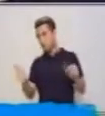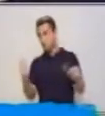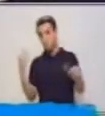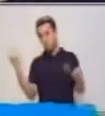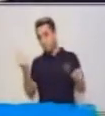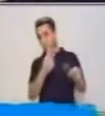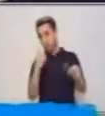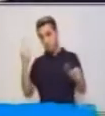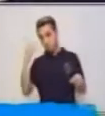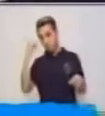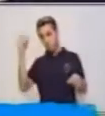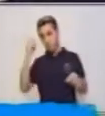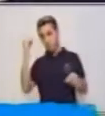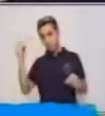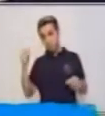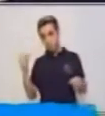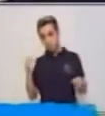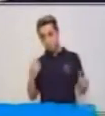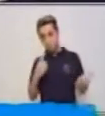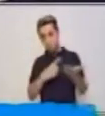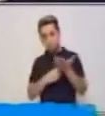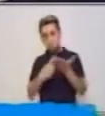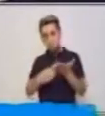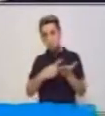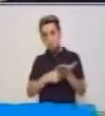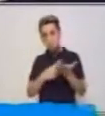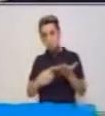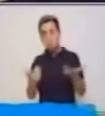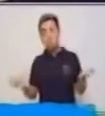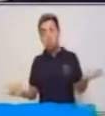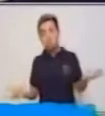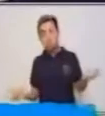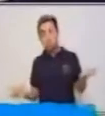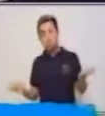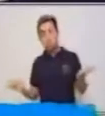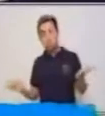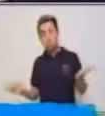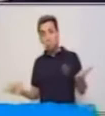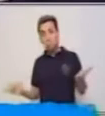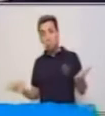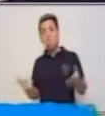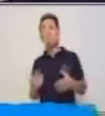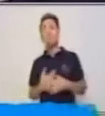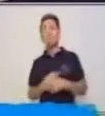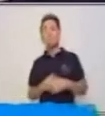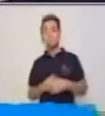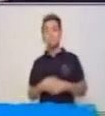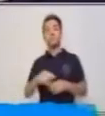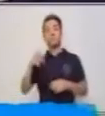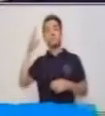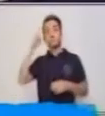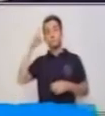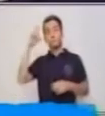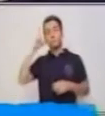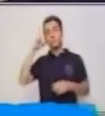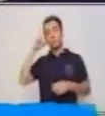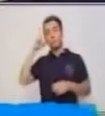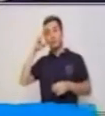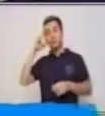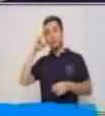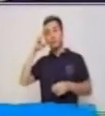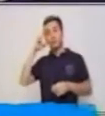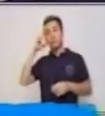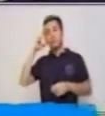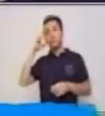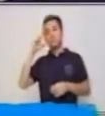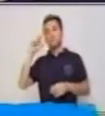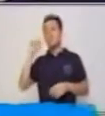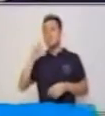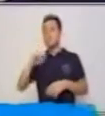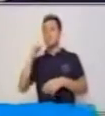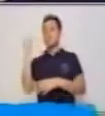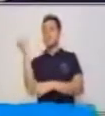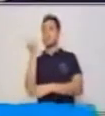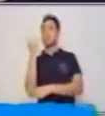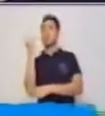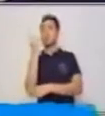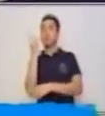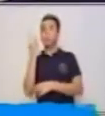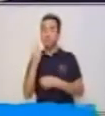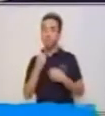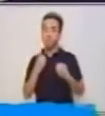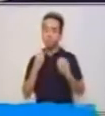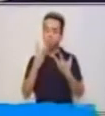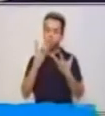discutir? Muy bien. Recordemos que la importancia de la expresión